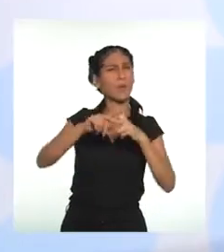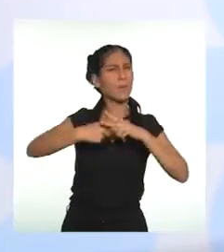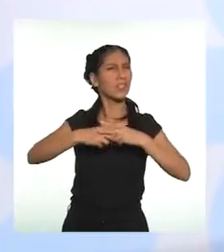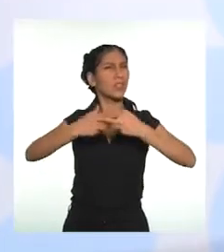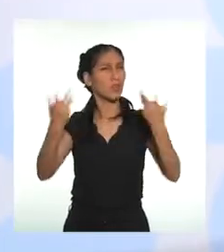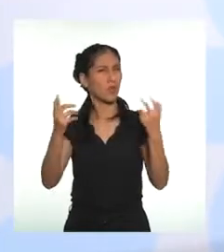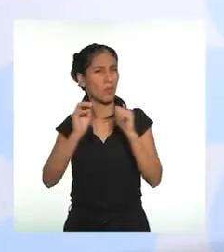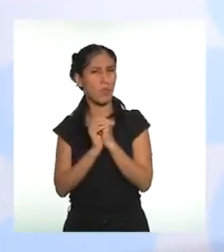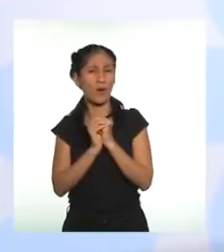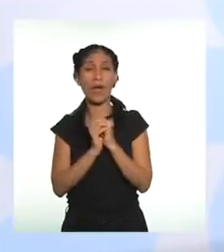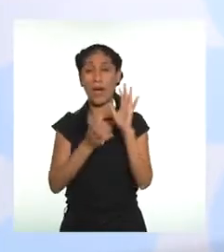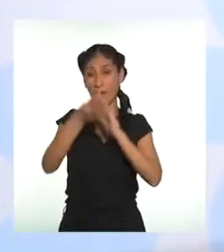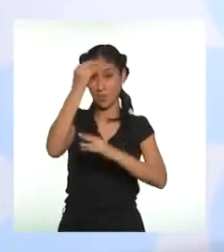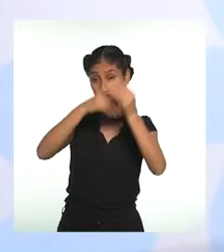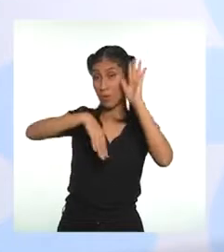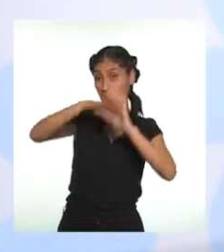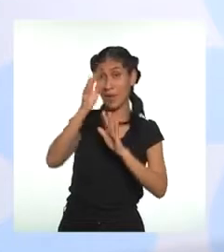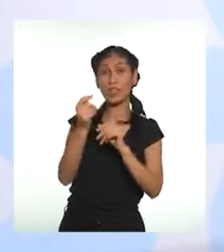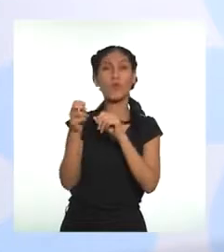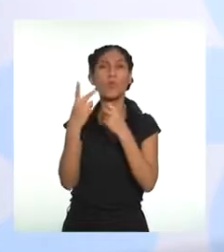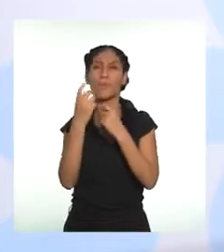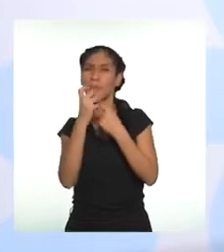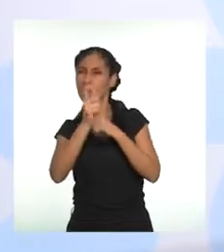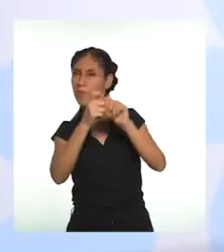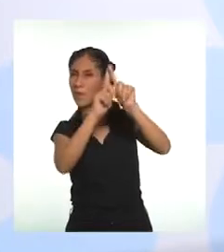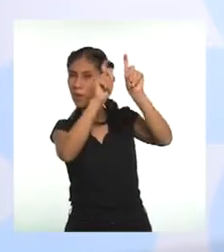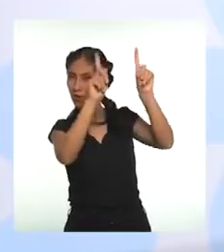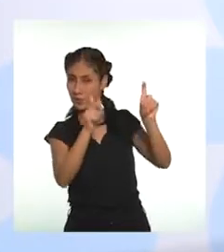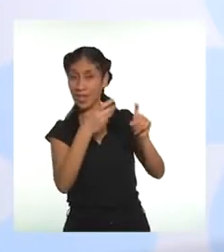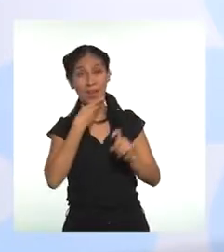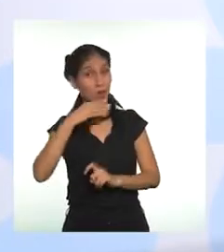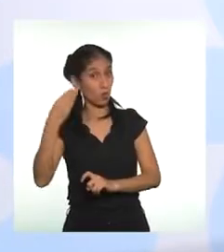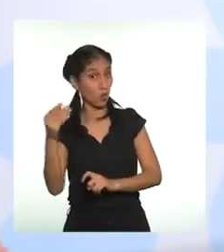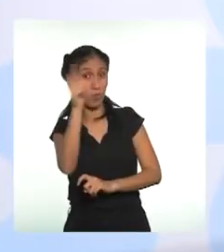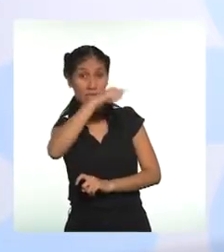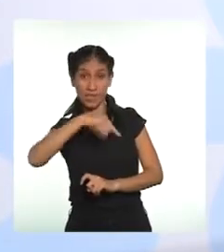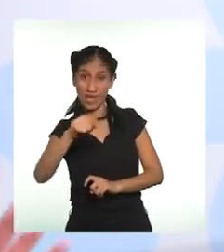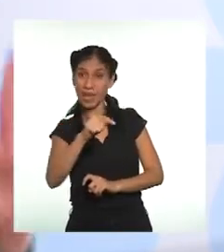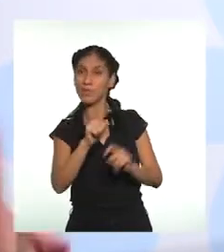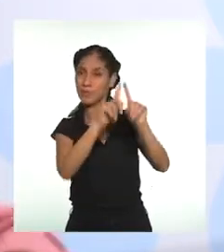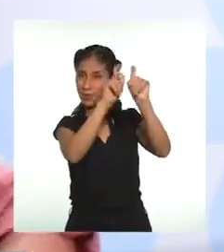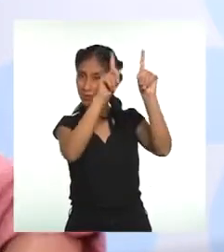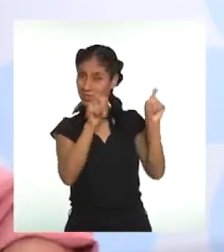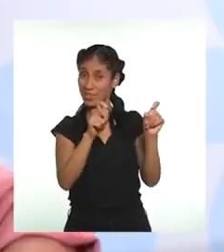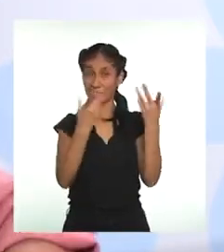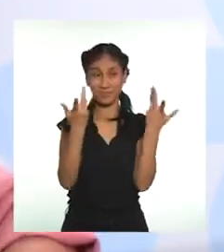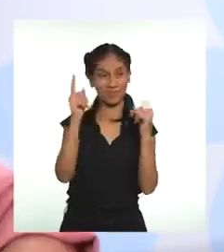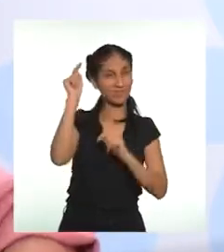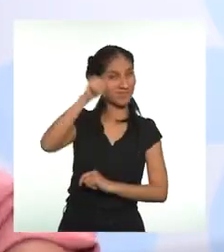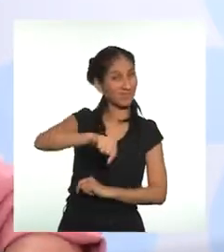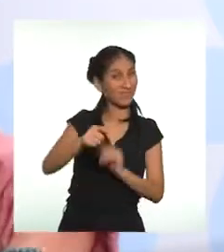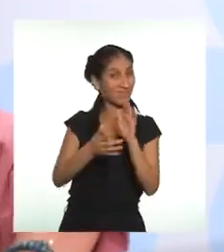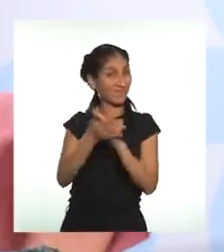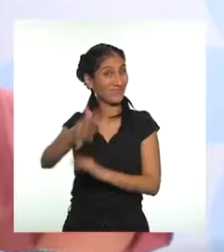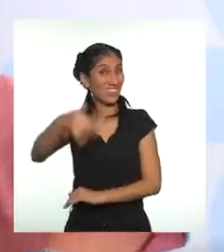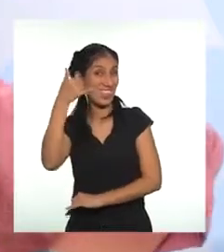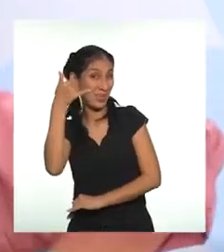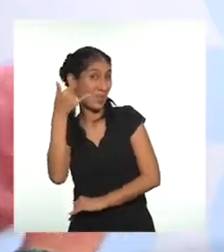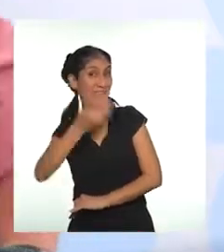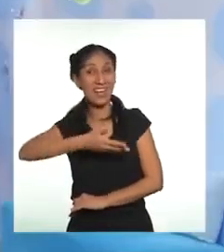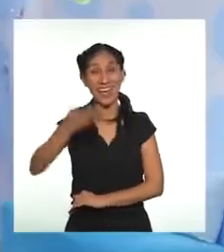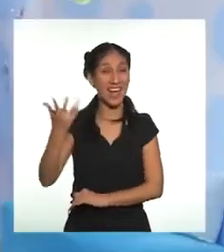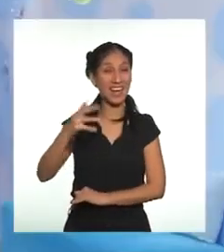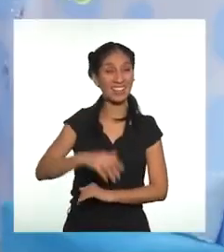quisiera empezar conociendo un poco más a las y los estudiantes de pueblos originarios que nos acompañan en Aprendo en Casa. Es hora de